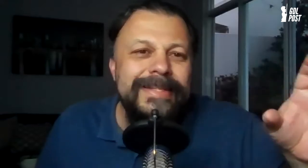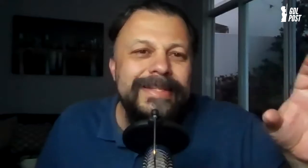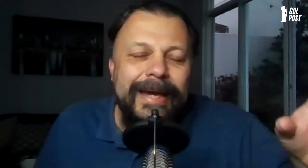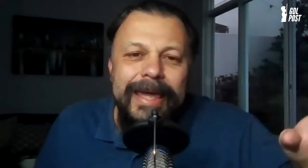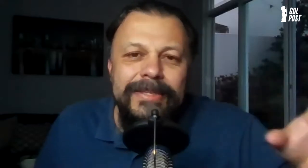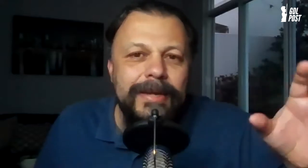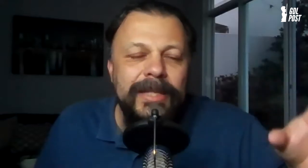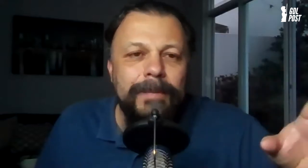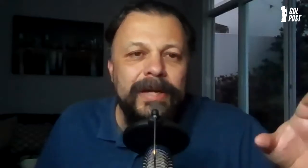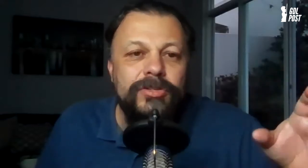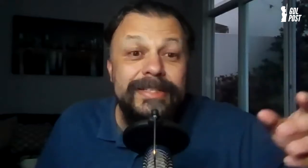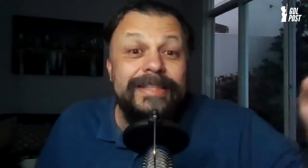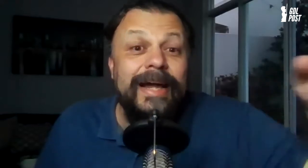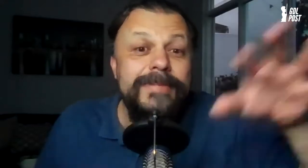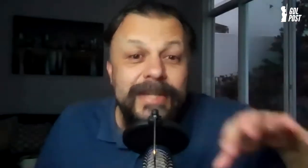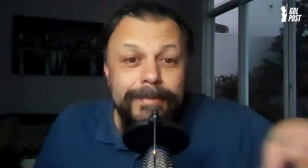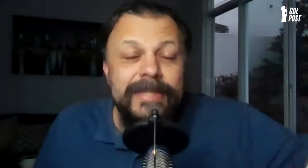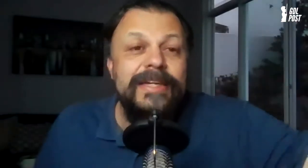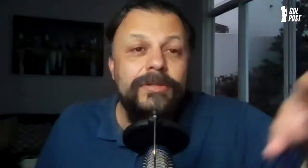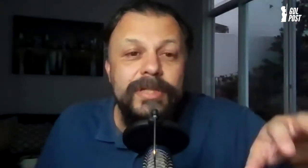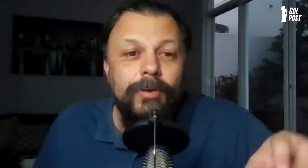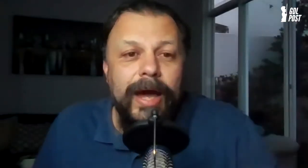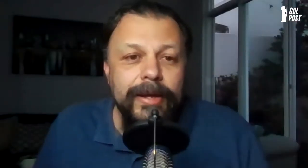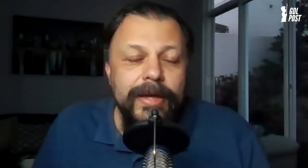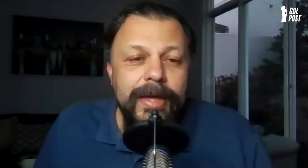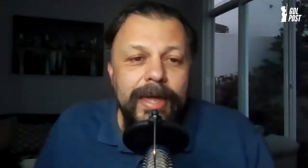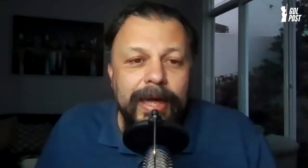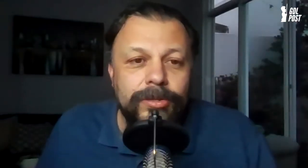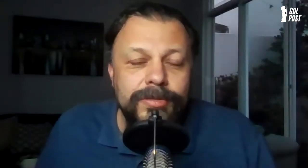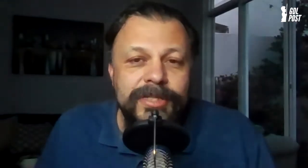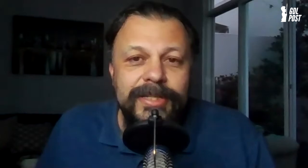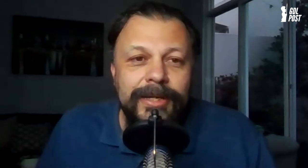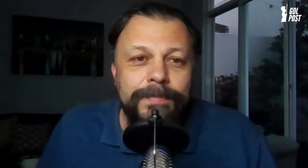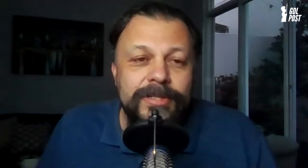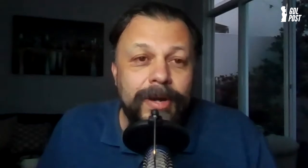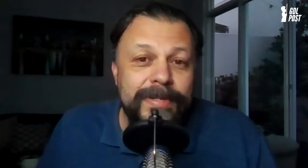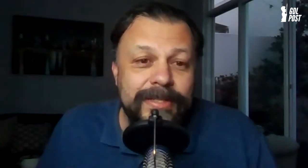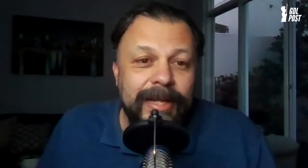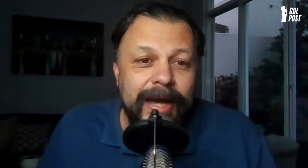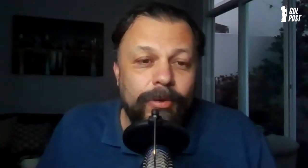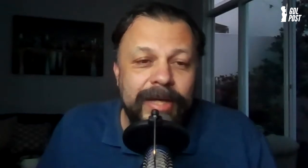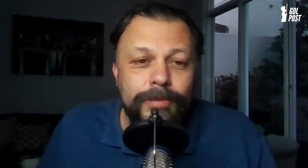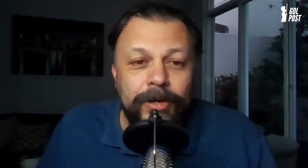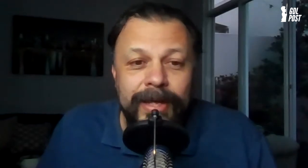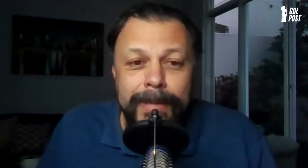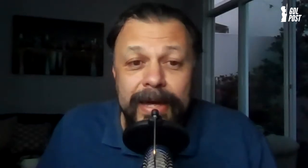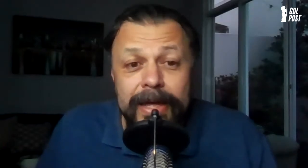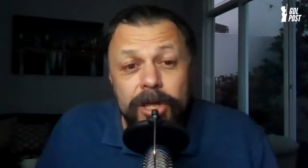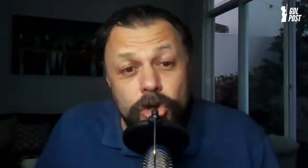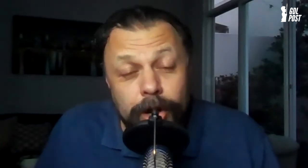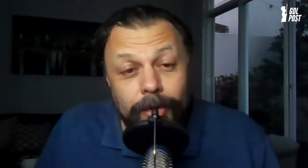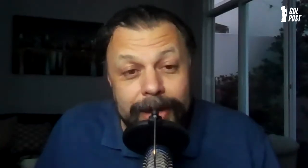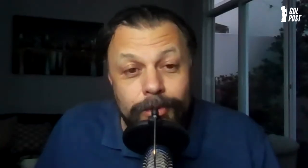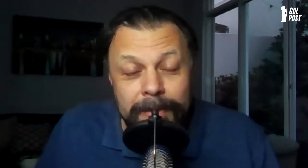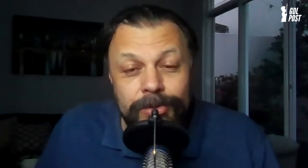comitivas de 15, 20 personas que tal vez eran vecinos del lugar y que entonces pues eso representaría un gasto menor de campaña.